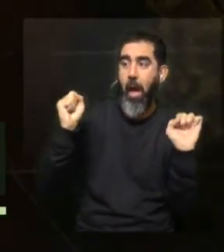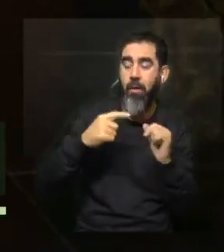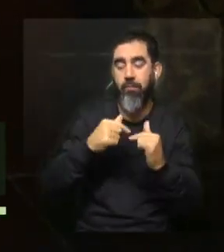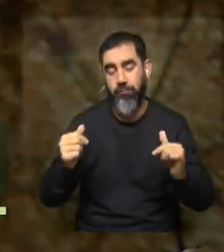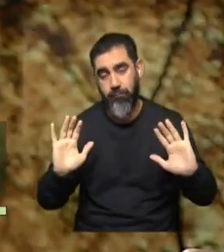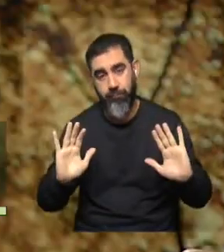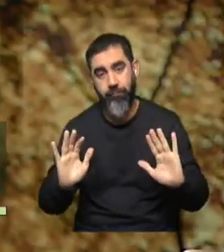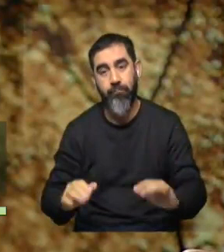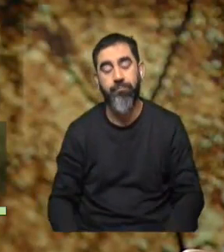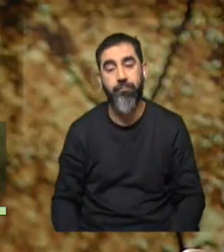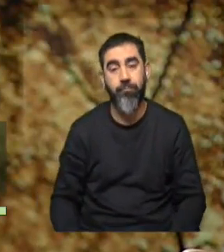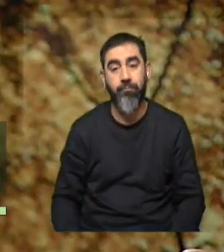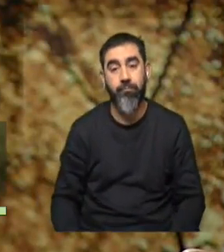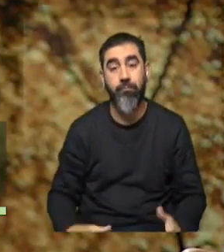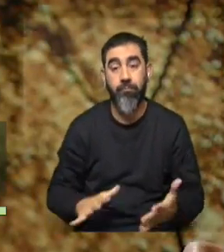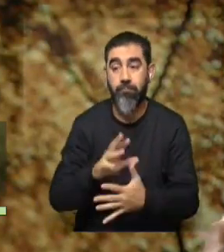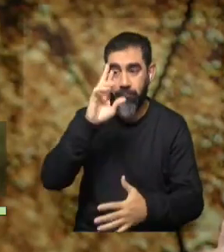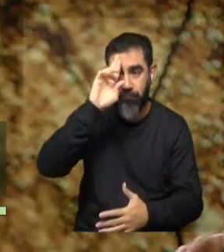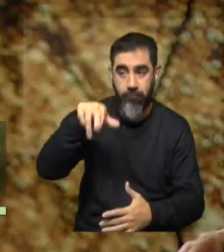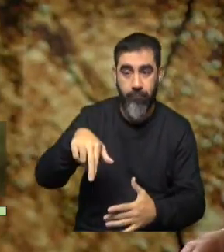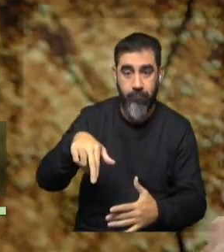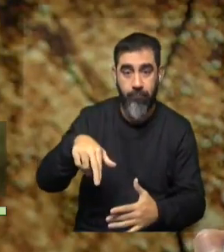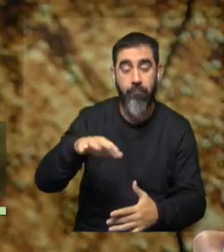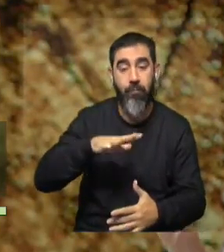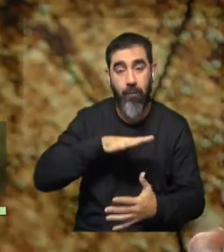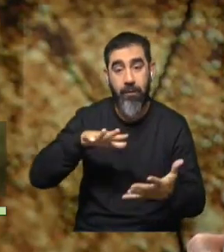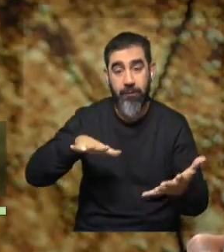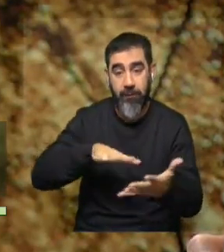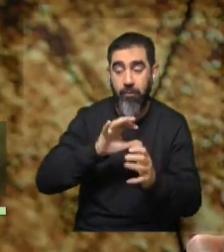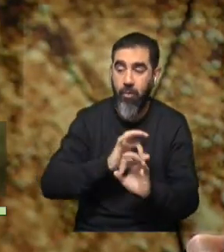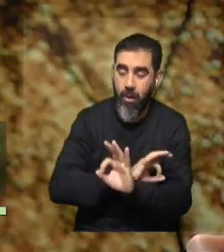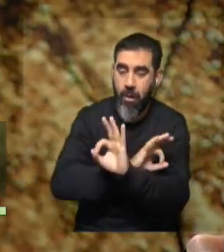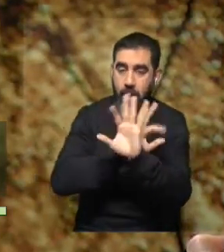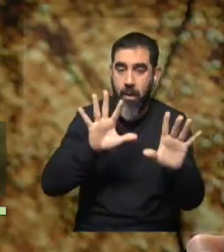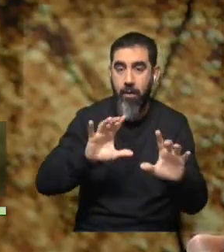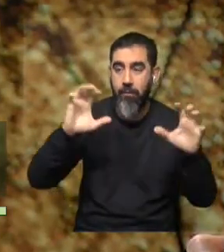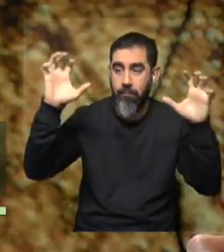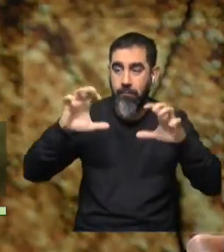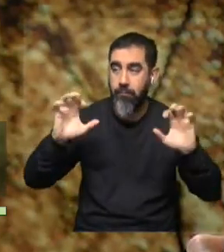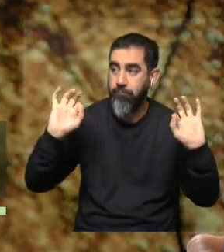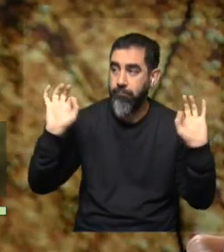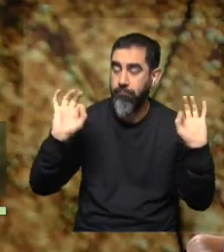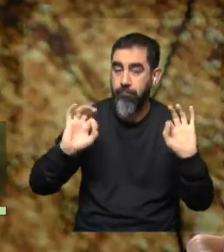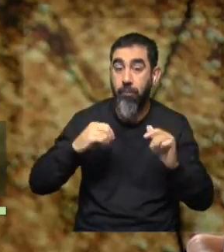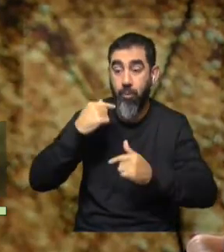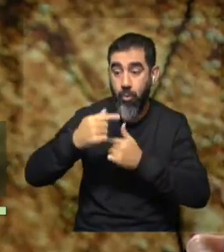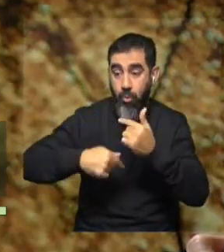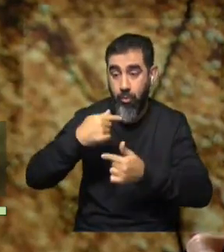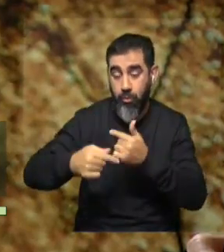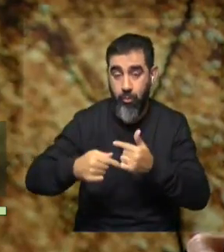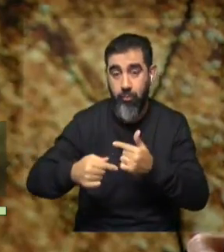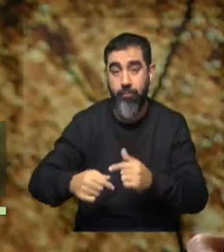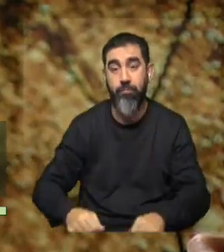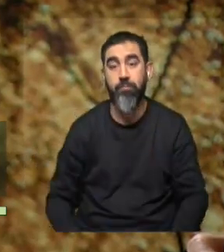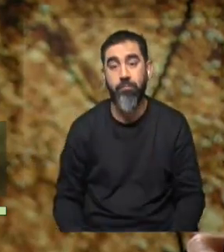está los hechos no han ido dando la razón había un escenario claro de no lluvias que sigue estando había